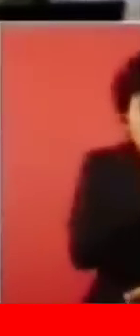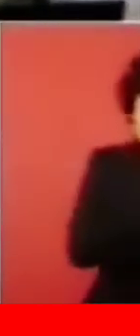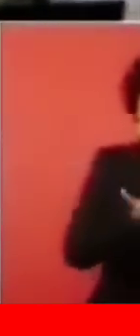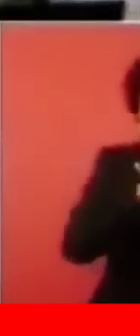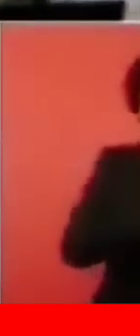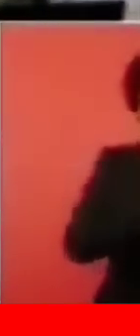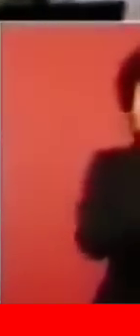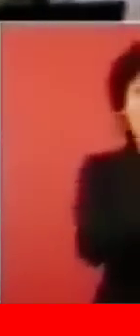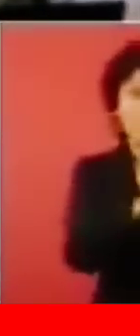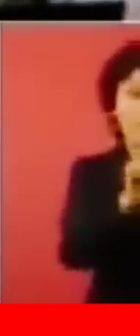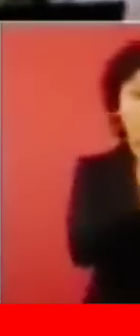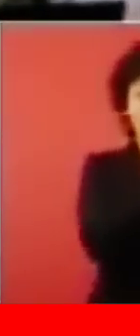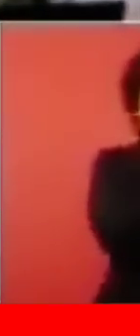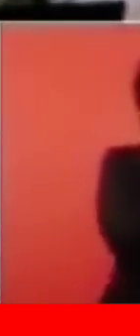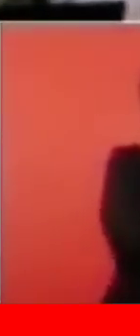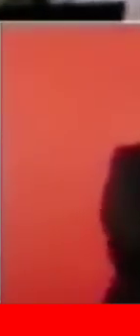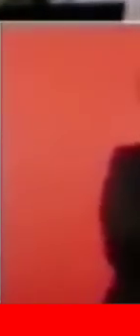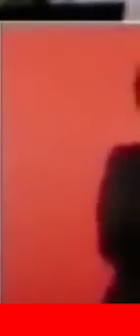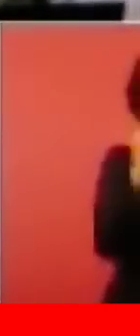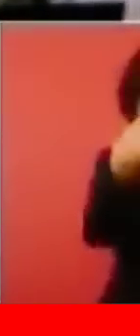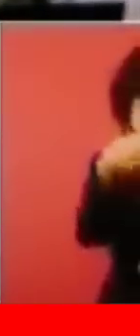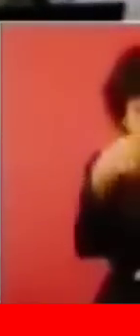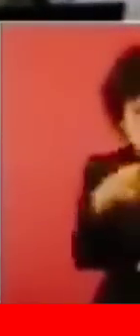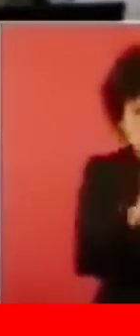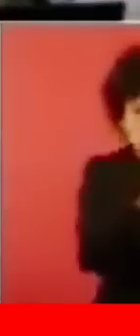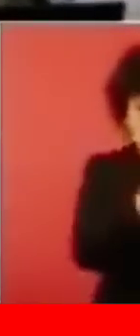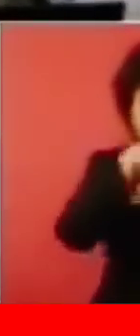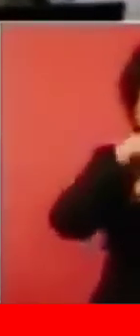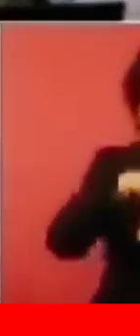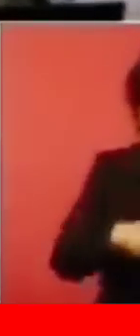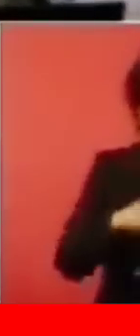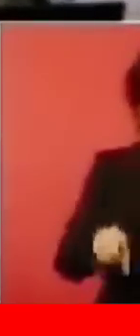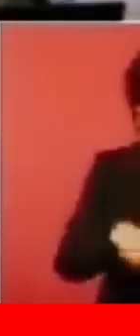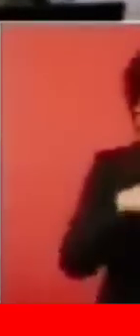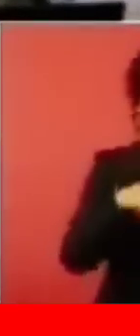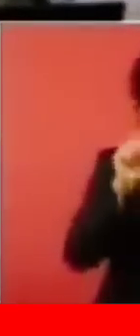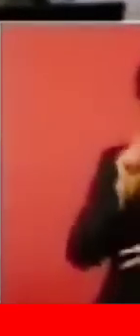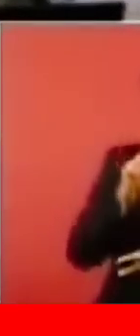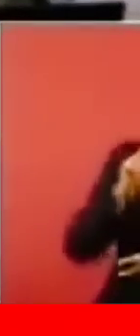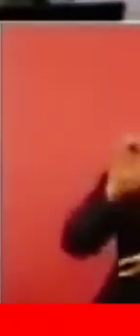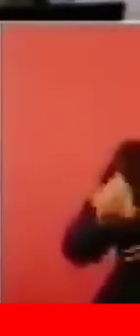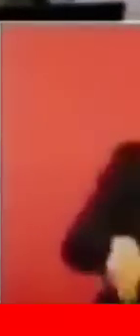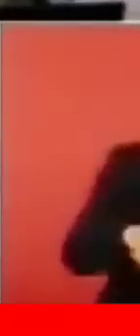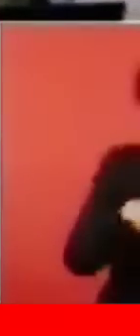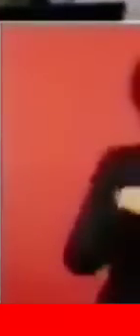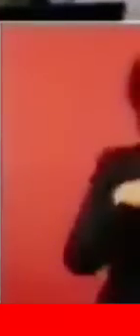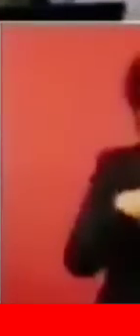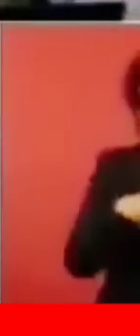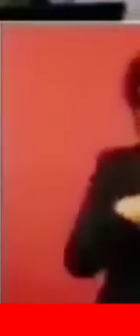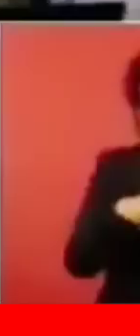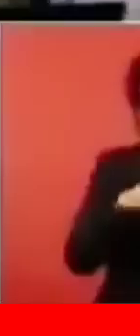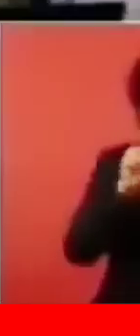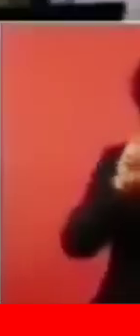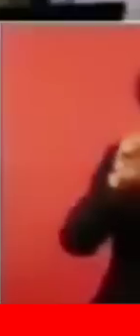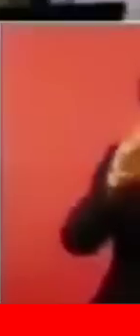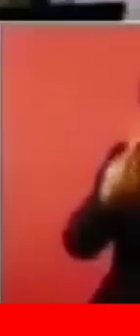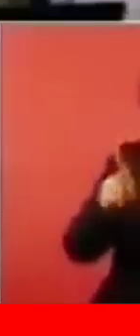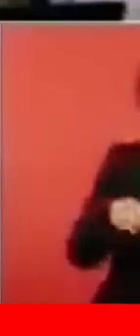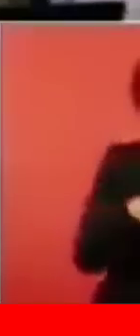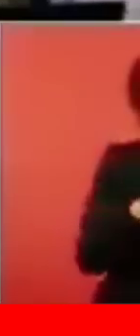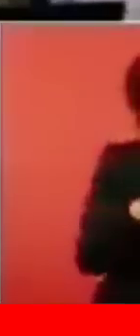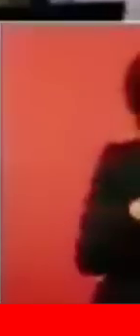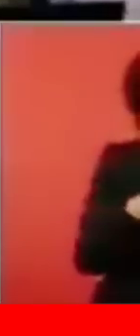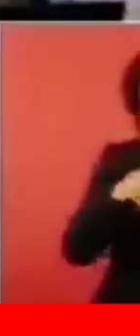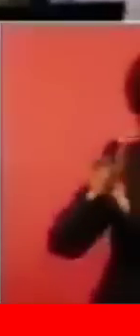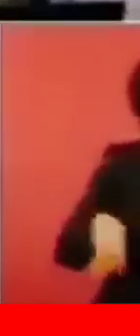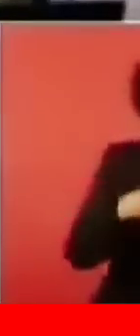queridísimos amigos qué tal en esta ocasión Les comparto lo que sucedió en la mañanera el día de hoy hasta donde llega el